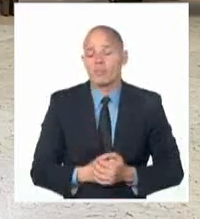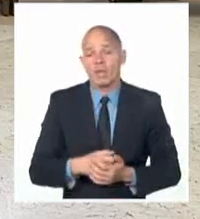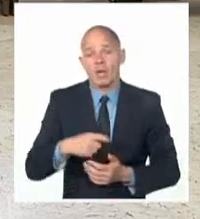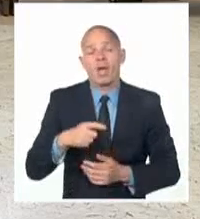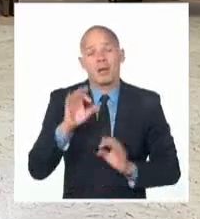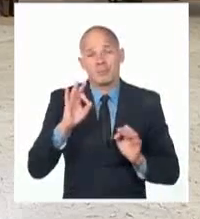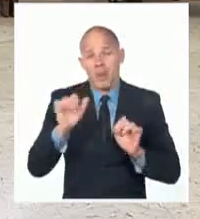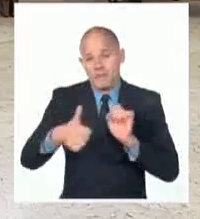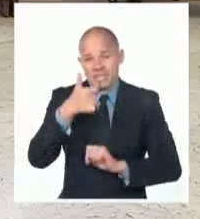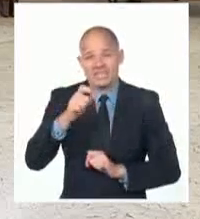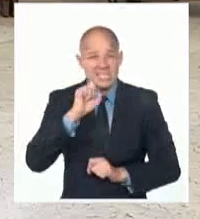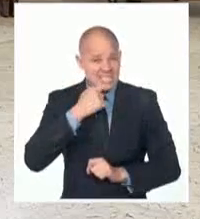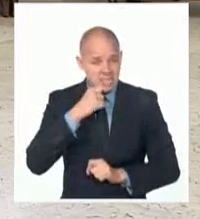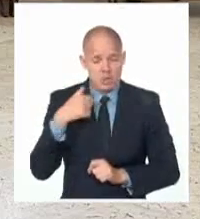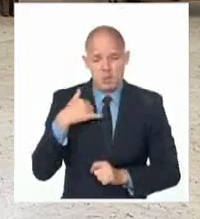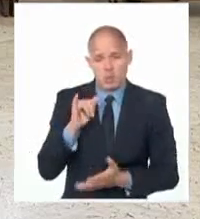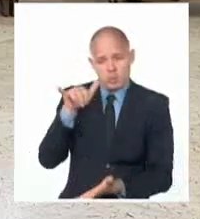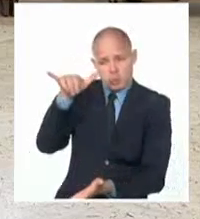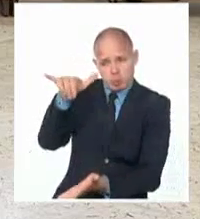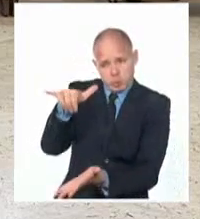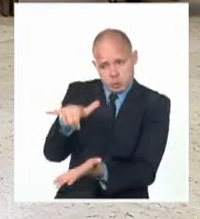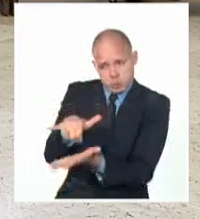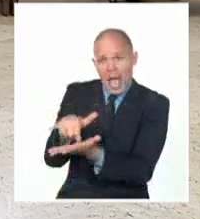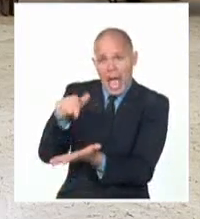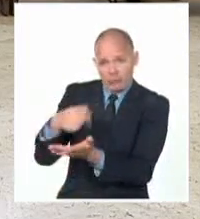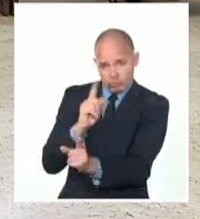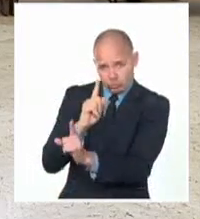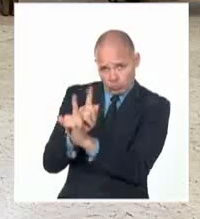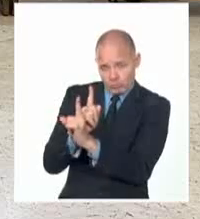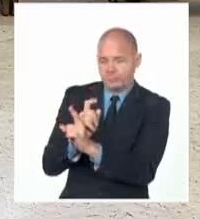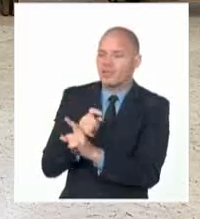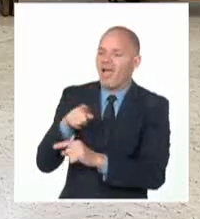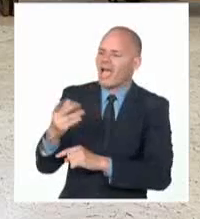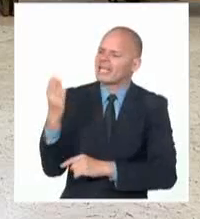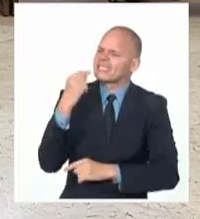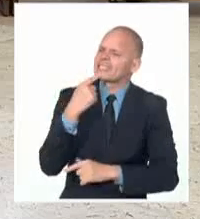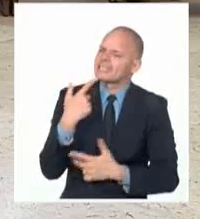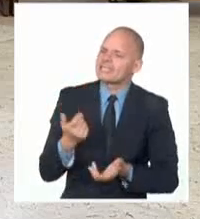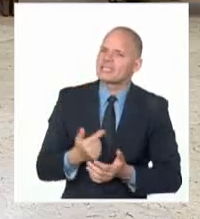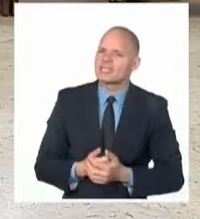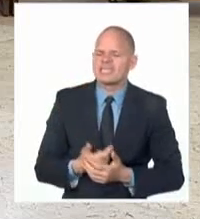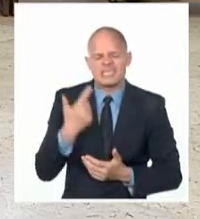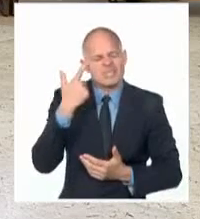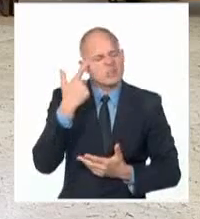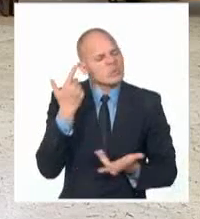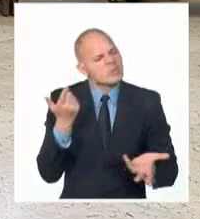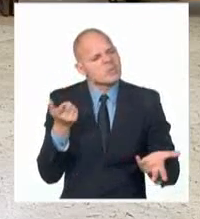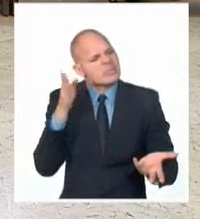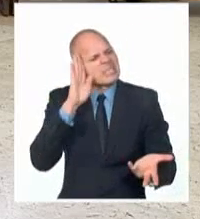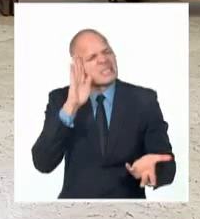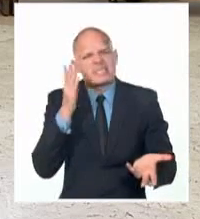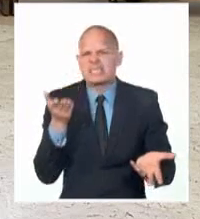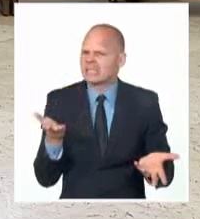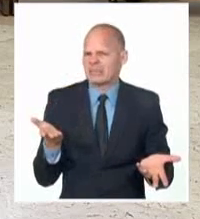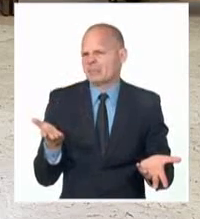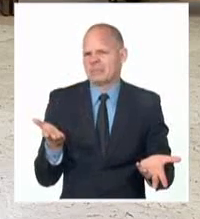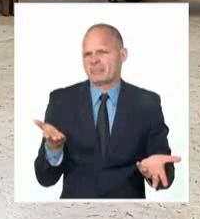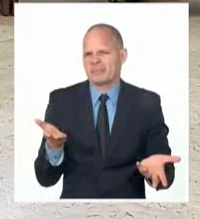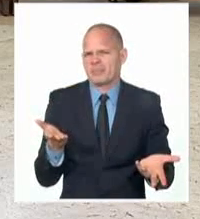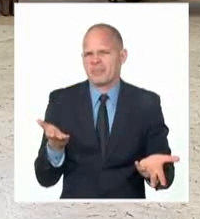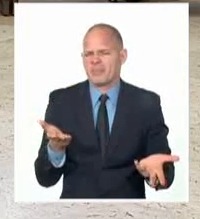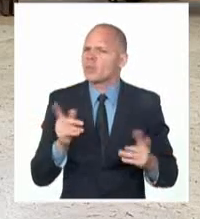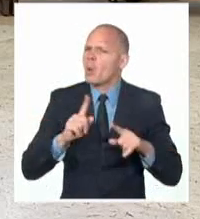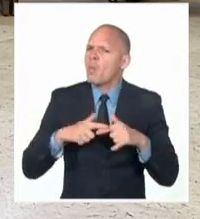ahora que estuve en Washington, que si ha habido un acto de injusticia, es el que